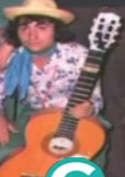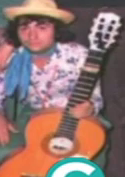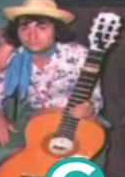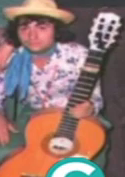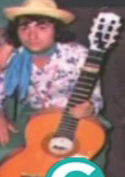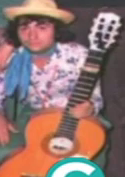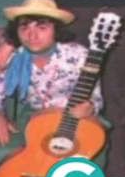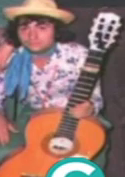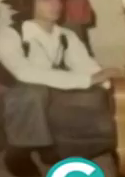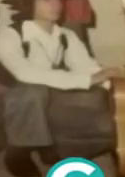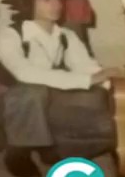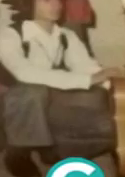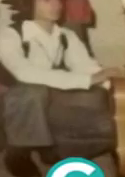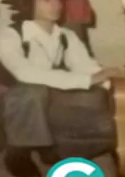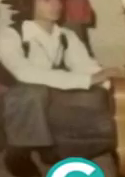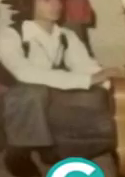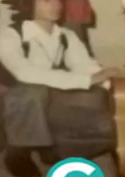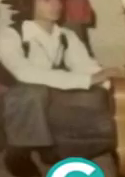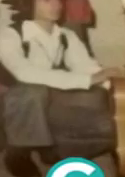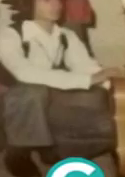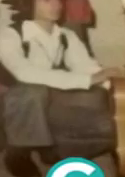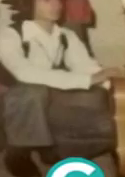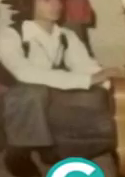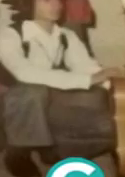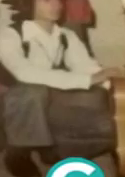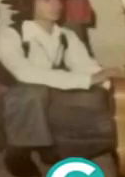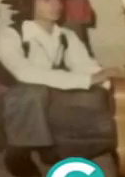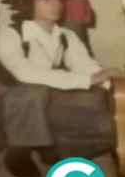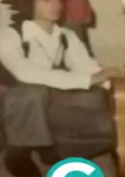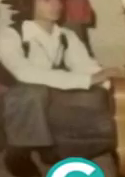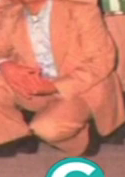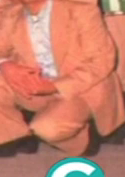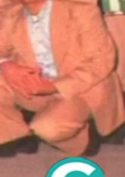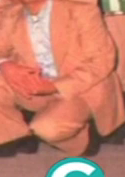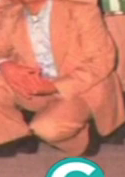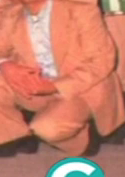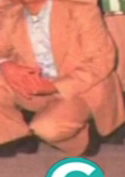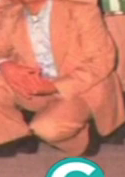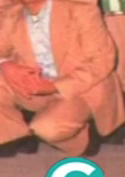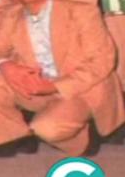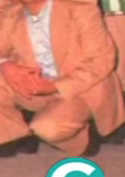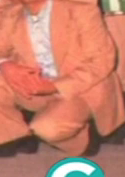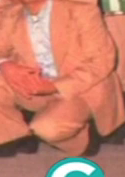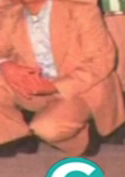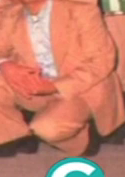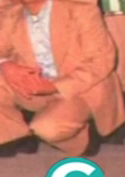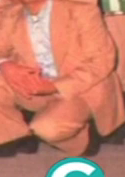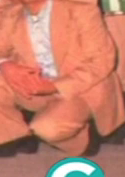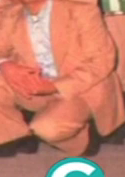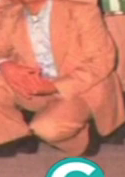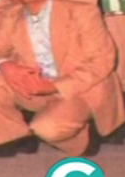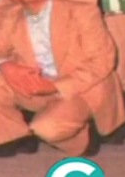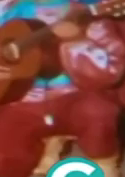Qué largo se me hacen los días y qué negra la noche, qué dura y qué triste es la